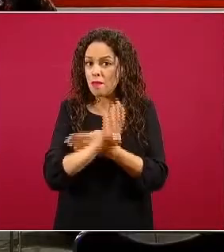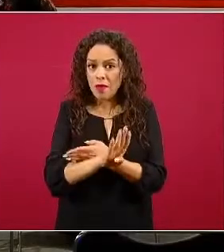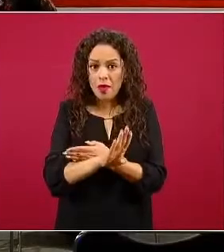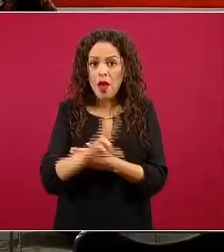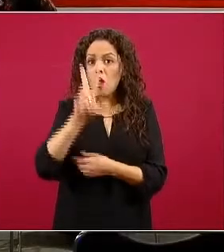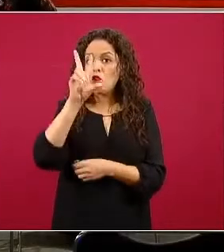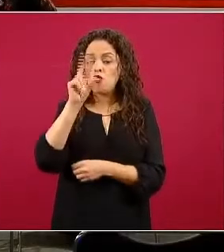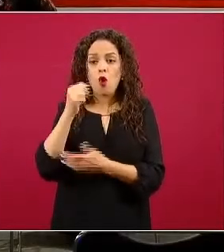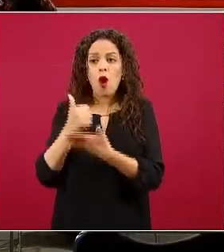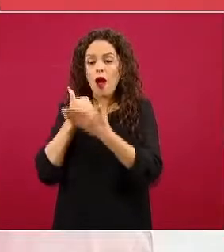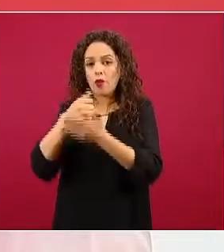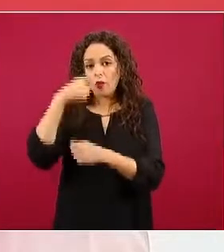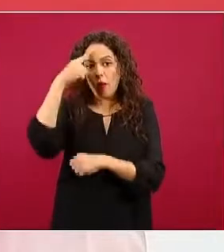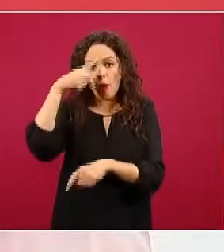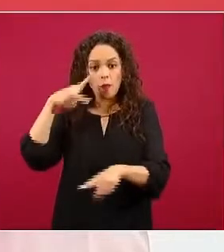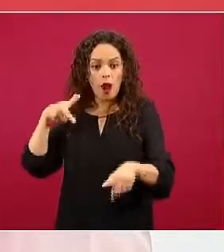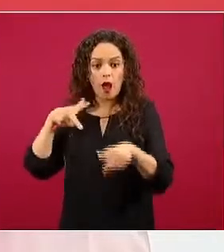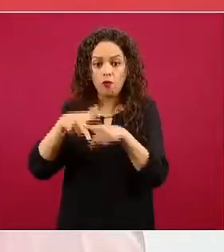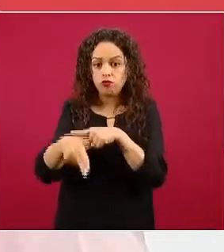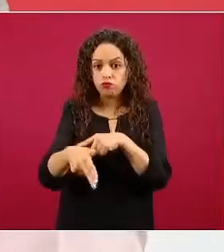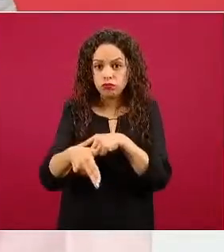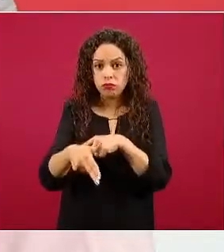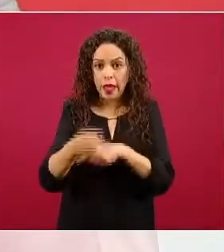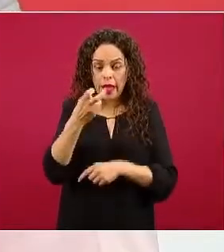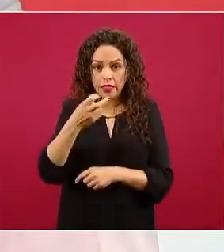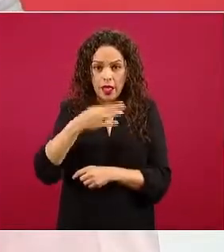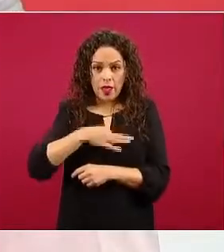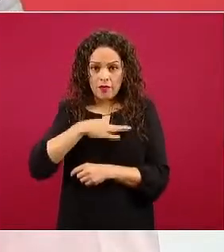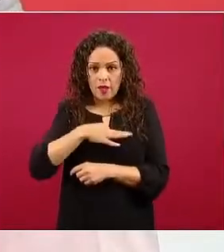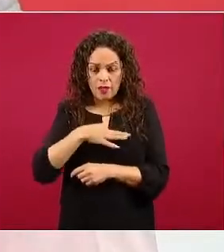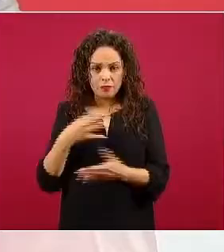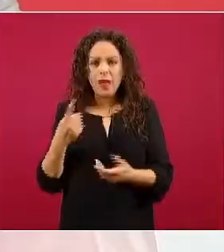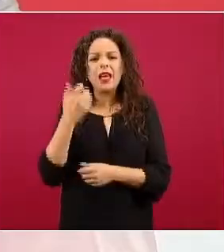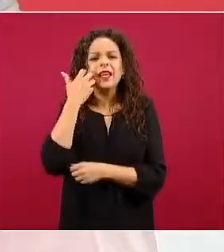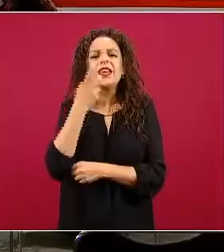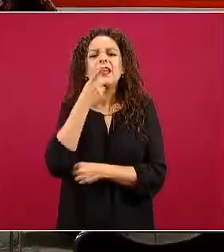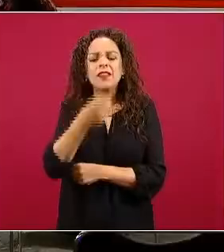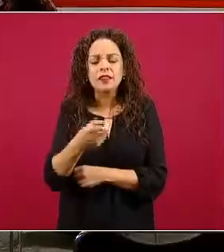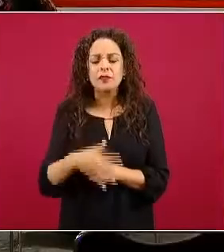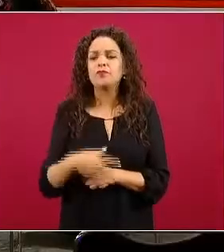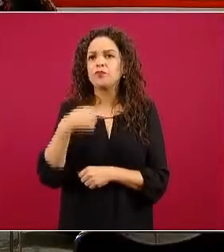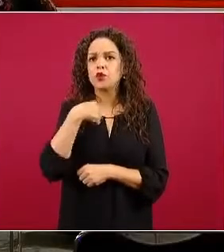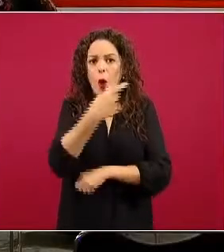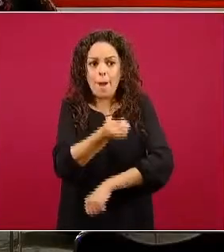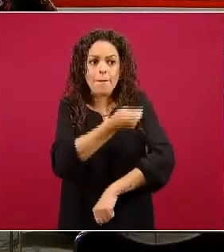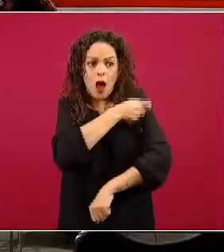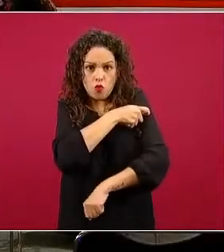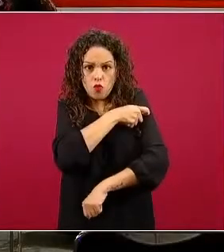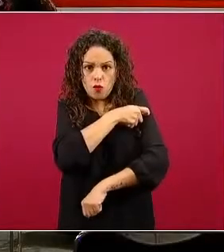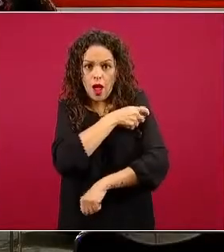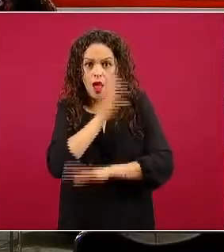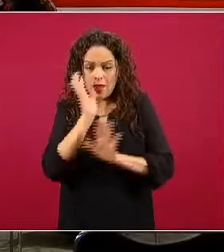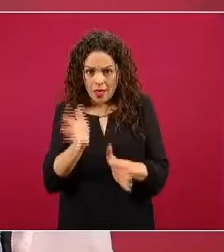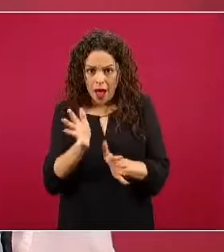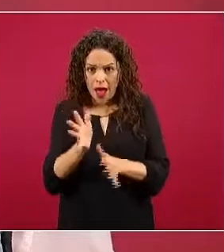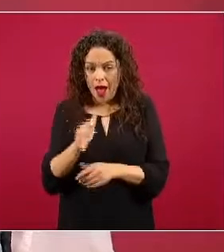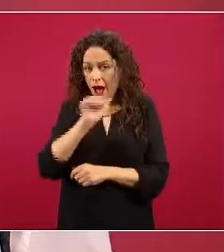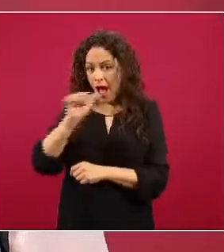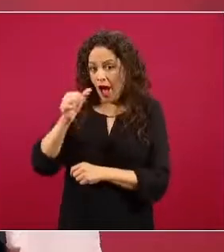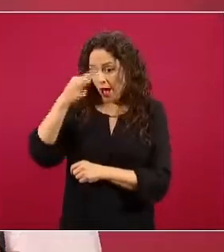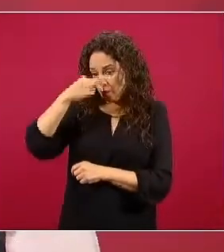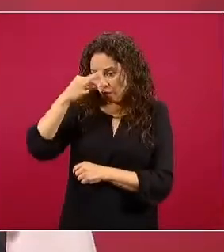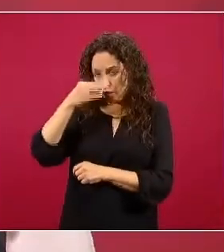sí la infección. ¿Esto qué significa? Si yo ya me puse la vacuna contra influenza, me puedo enfermar de influenza,